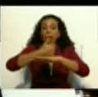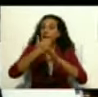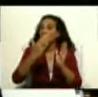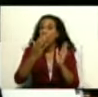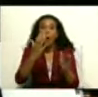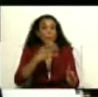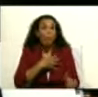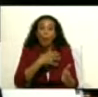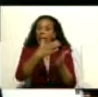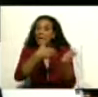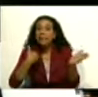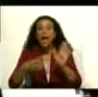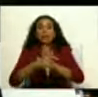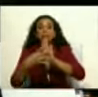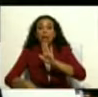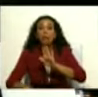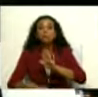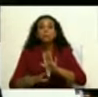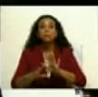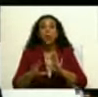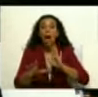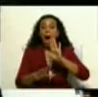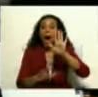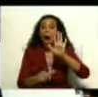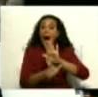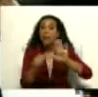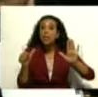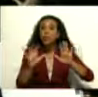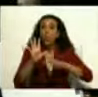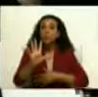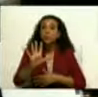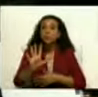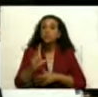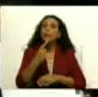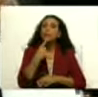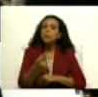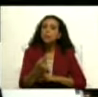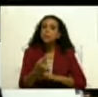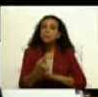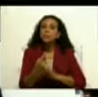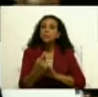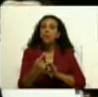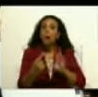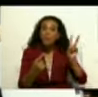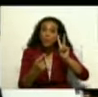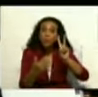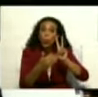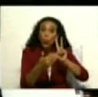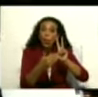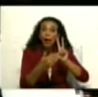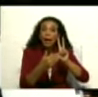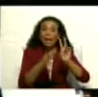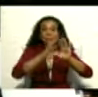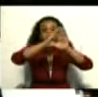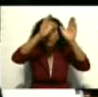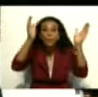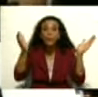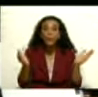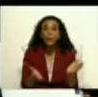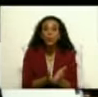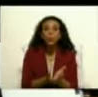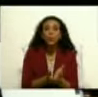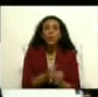intransferible esa soberanía, artículo 5, le está diciendo a esta nación y a las naciones del